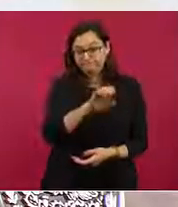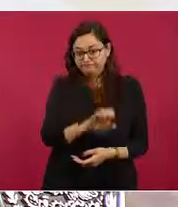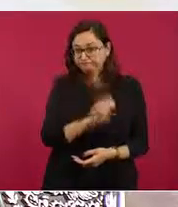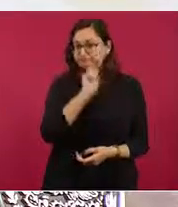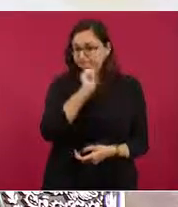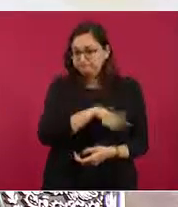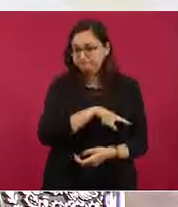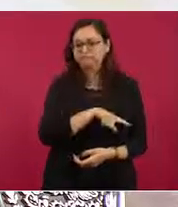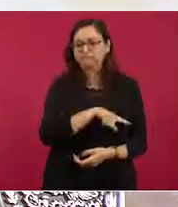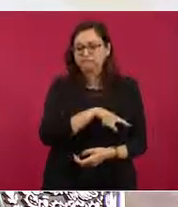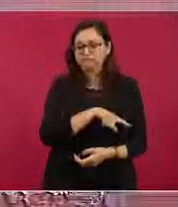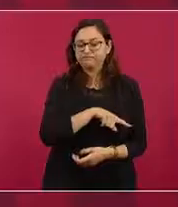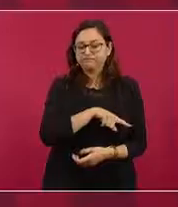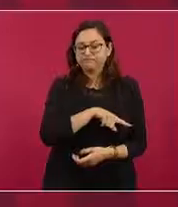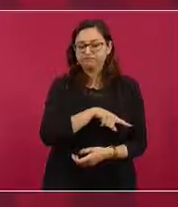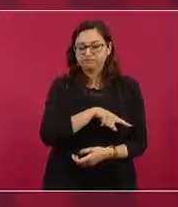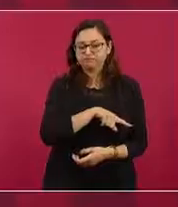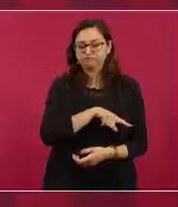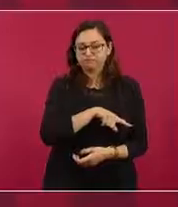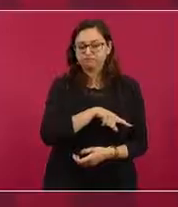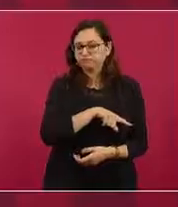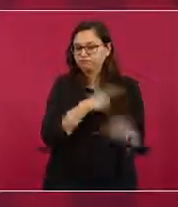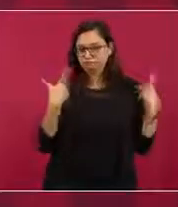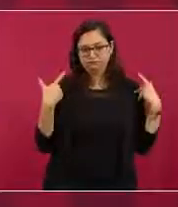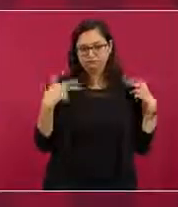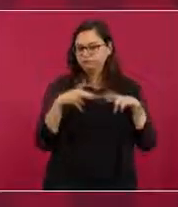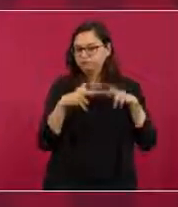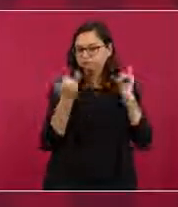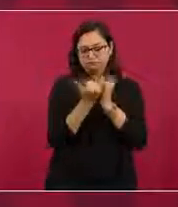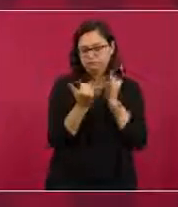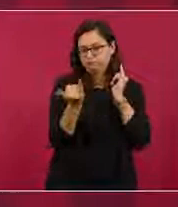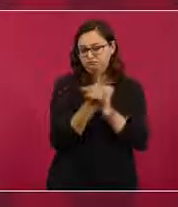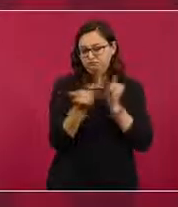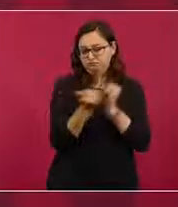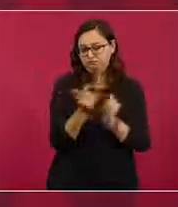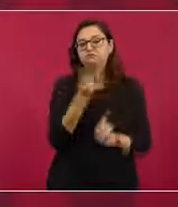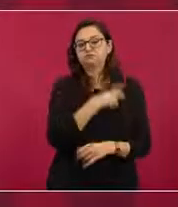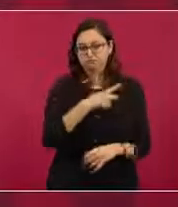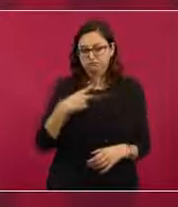el sindicato de maestros.